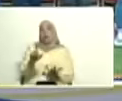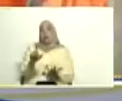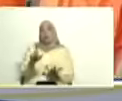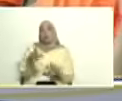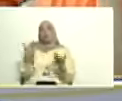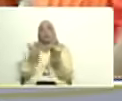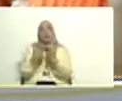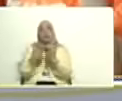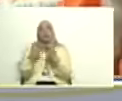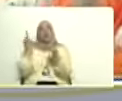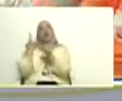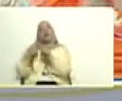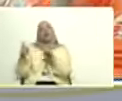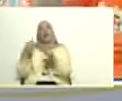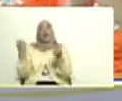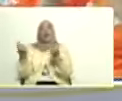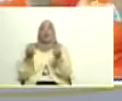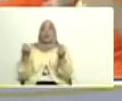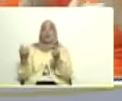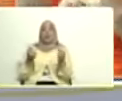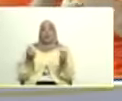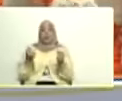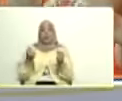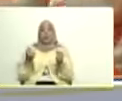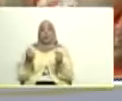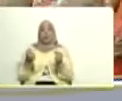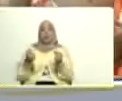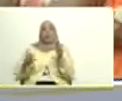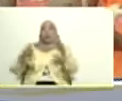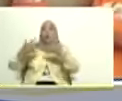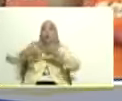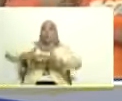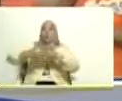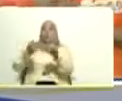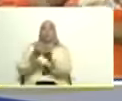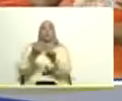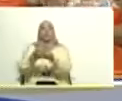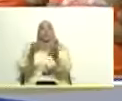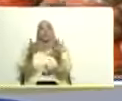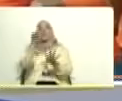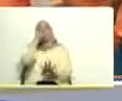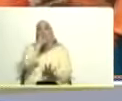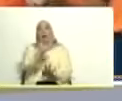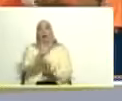agenda alternativa económica de los motores económicos. 8 años.